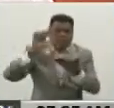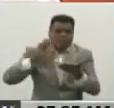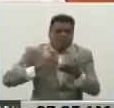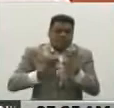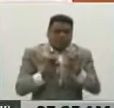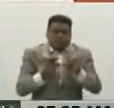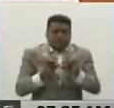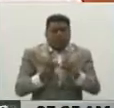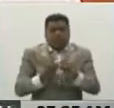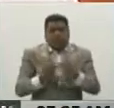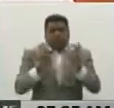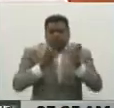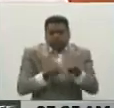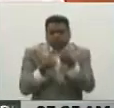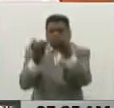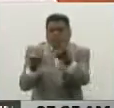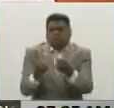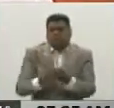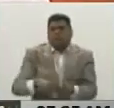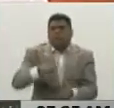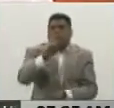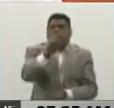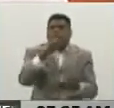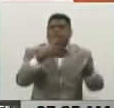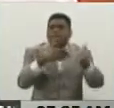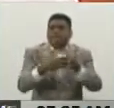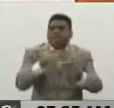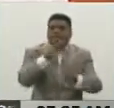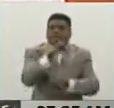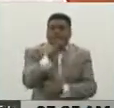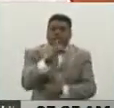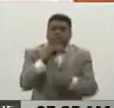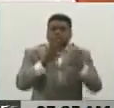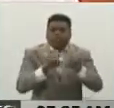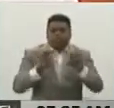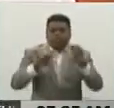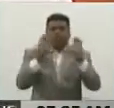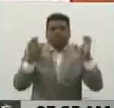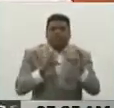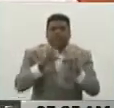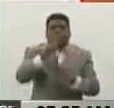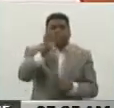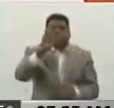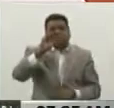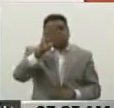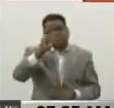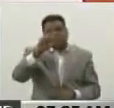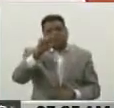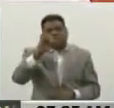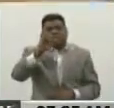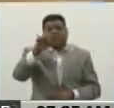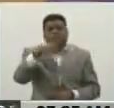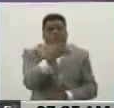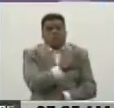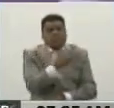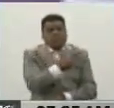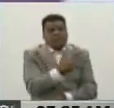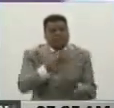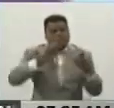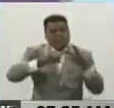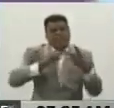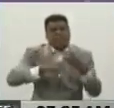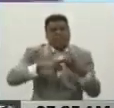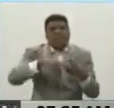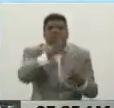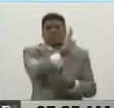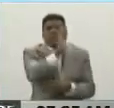de 1000 infocentros a nivel nacional, tenemos CEBIT, tenemos las universidades, tenemos centros de investigación, bibliotecas